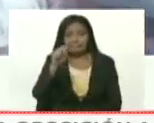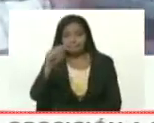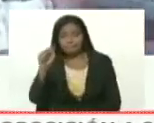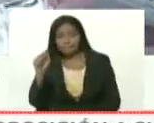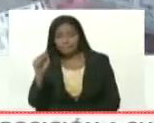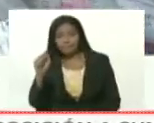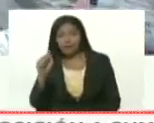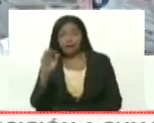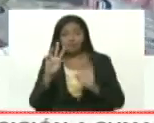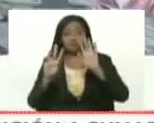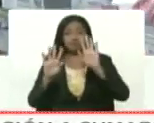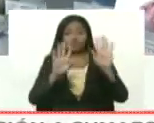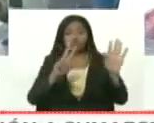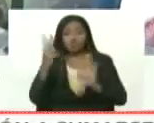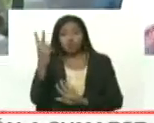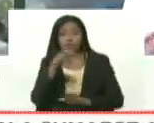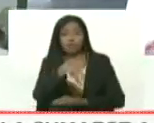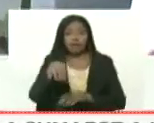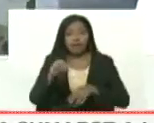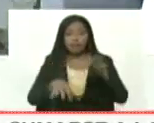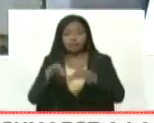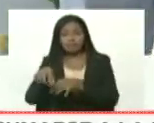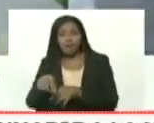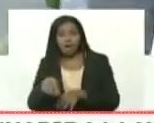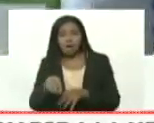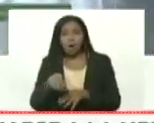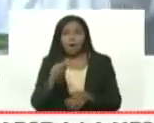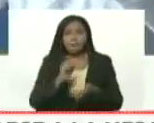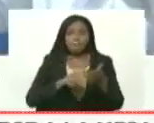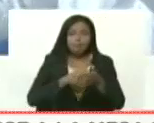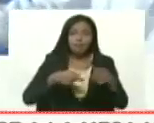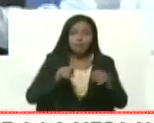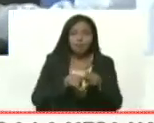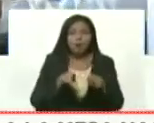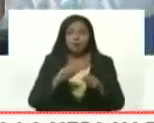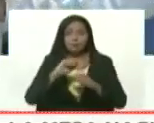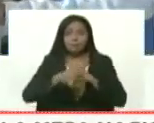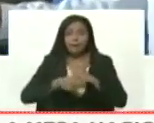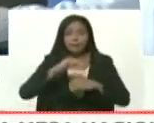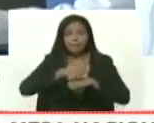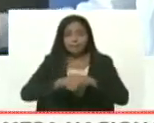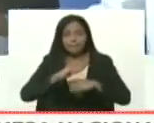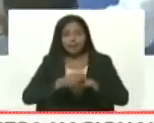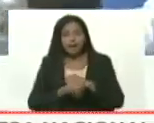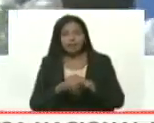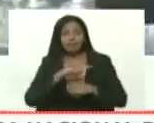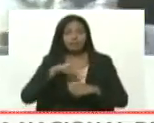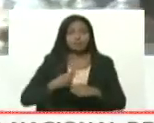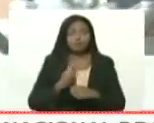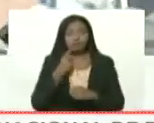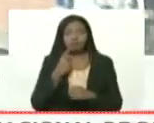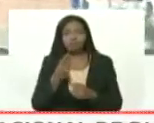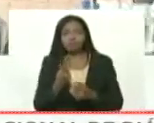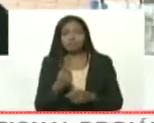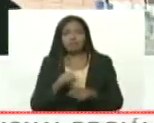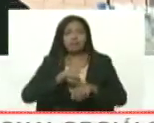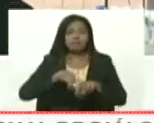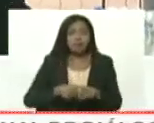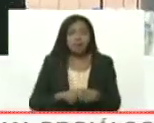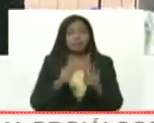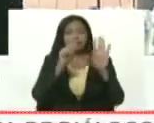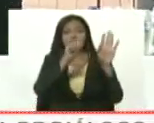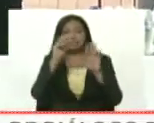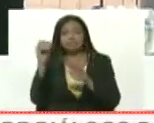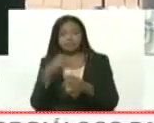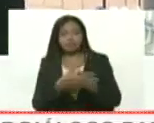rescate. En 12 estados del país, el cultivo de papa, tenemos ya la soberanía de la semilla. Es correcto. Antes gastábamos hasta 600 millones